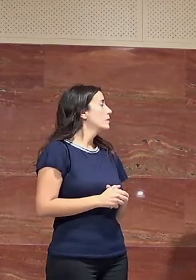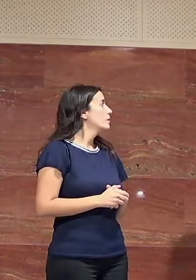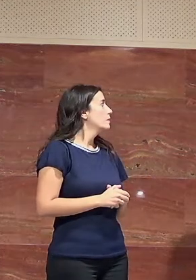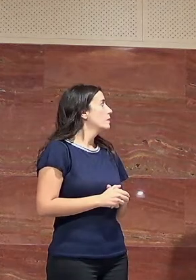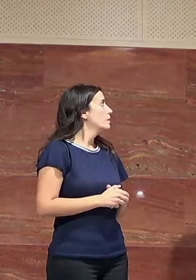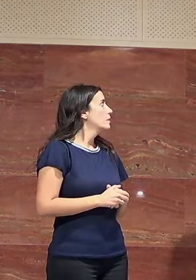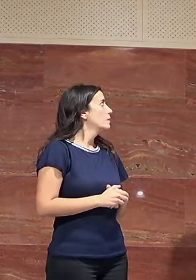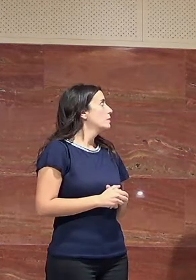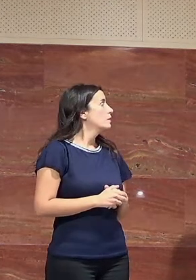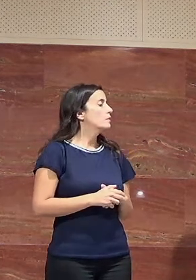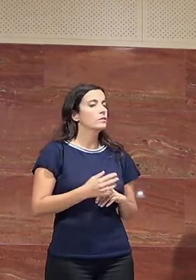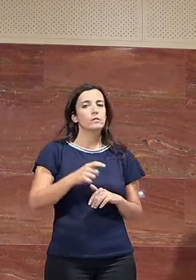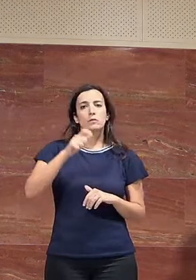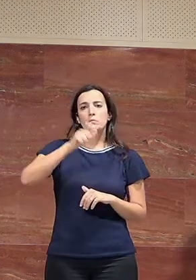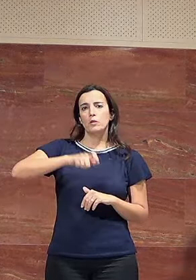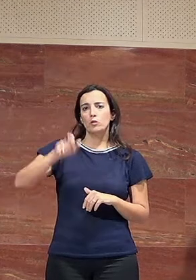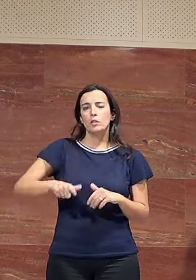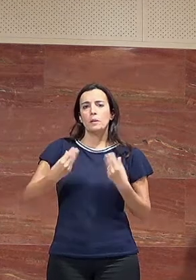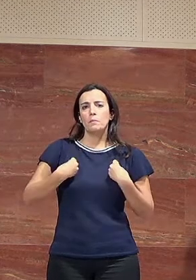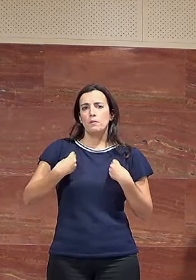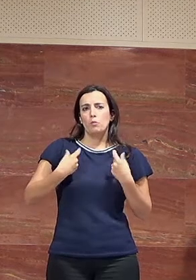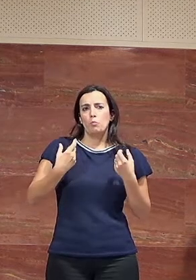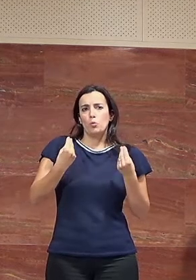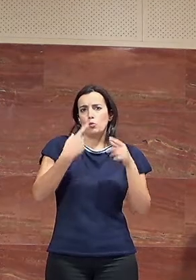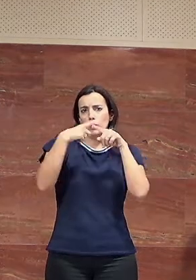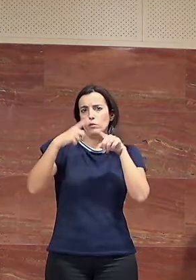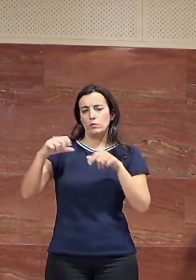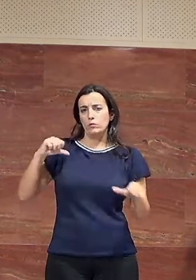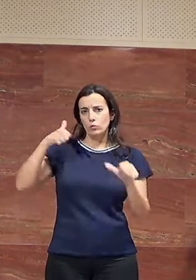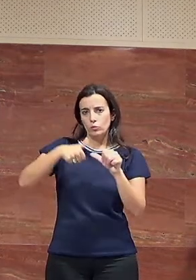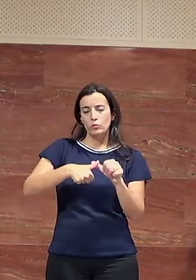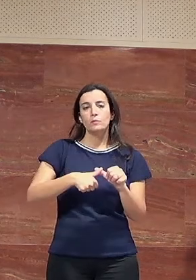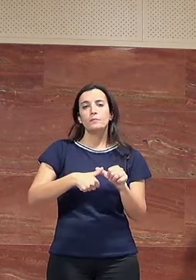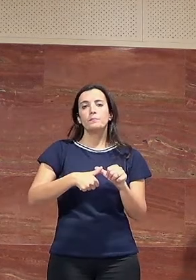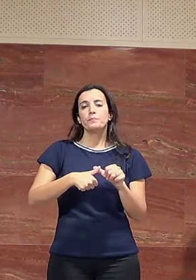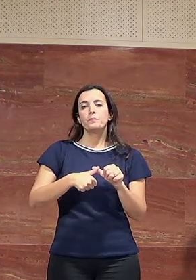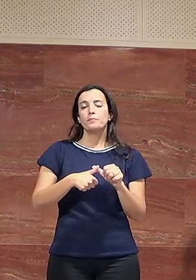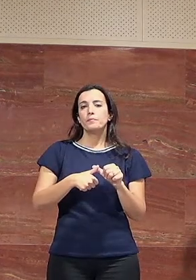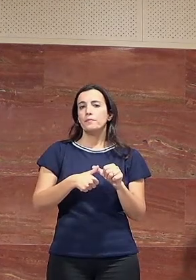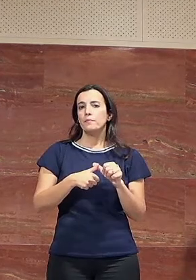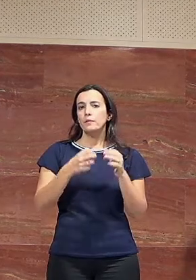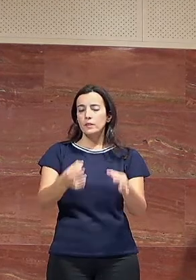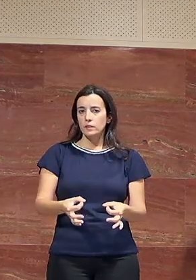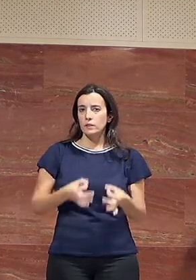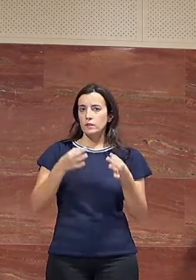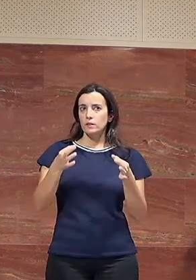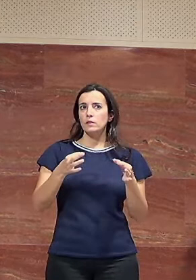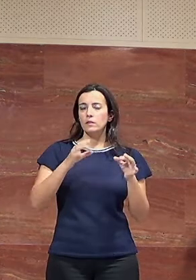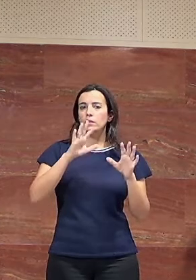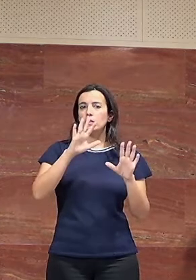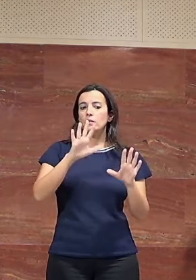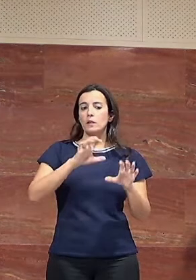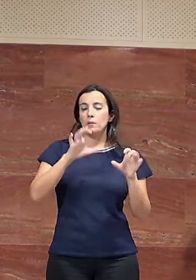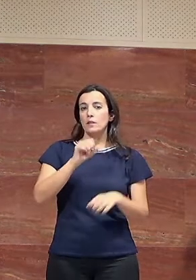vivido muchas cosas. Y siempre mucho aprendido de los